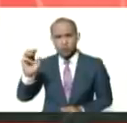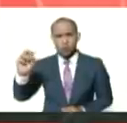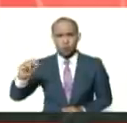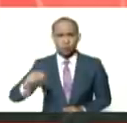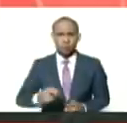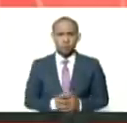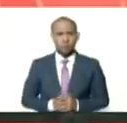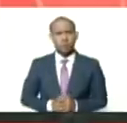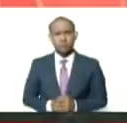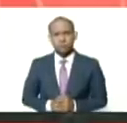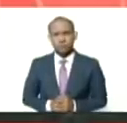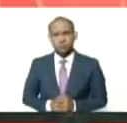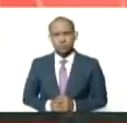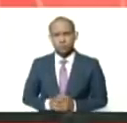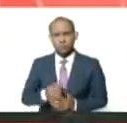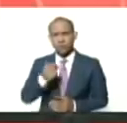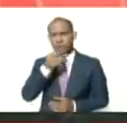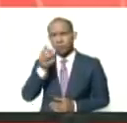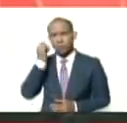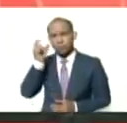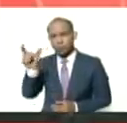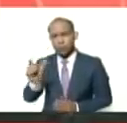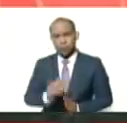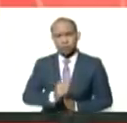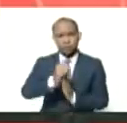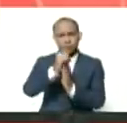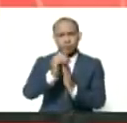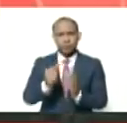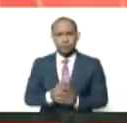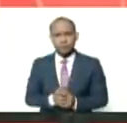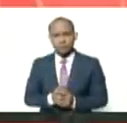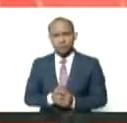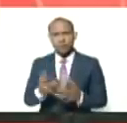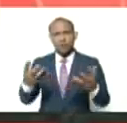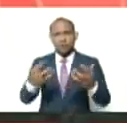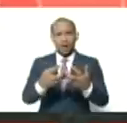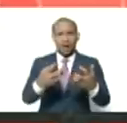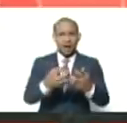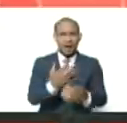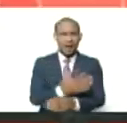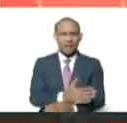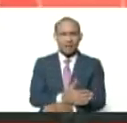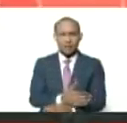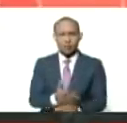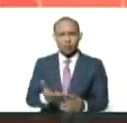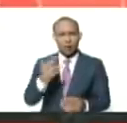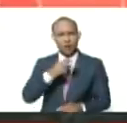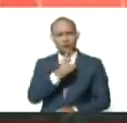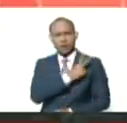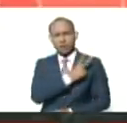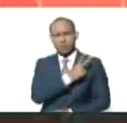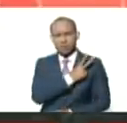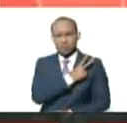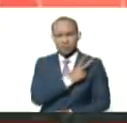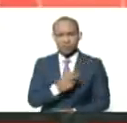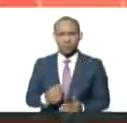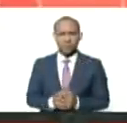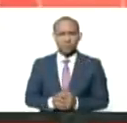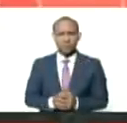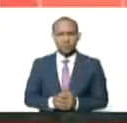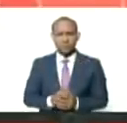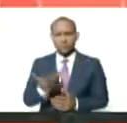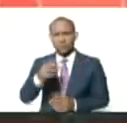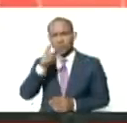Bueno, Guanipa. Ah, en la guerra de los sexos. Entonces, la consigna ya en los